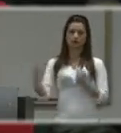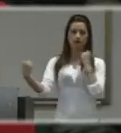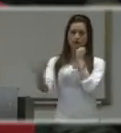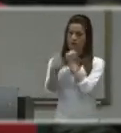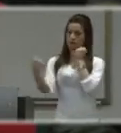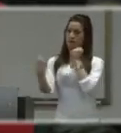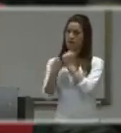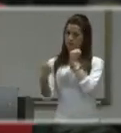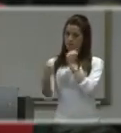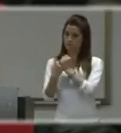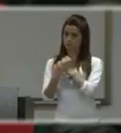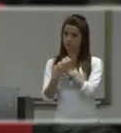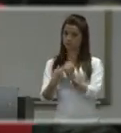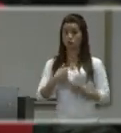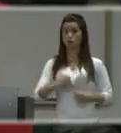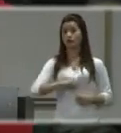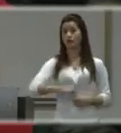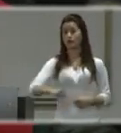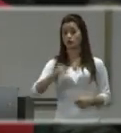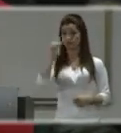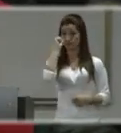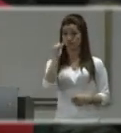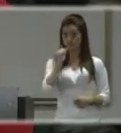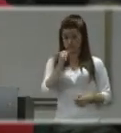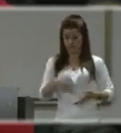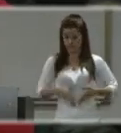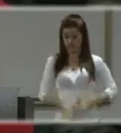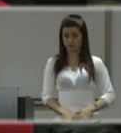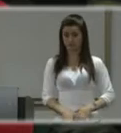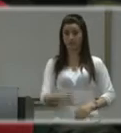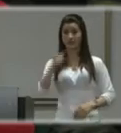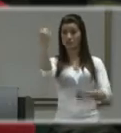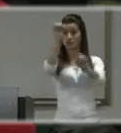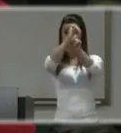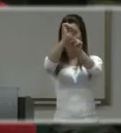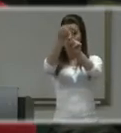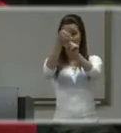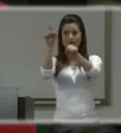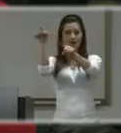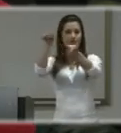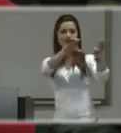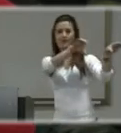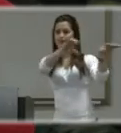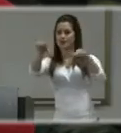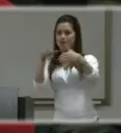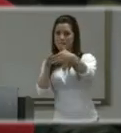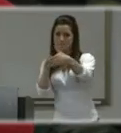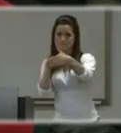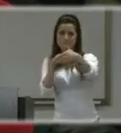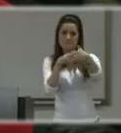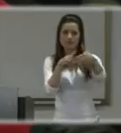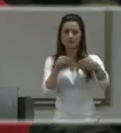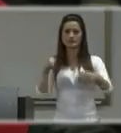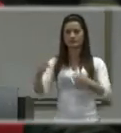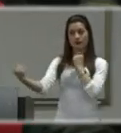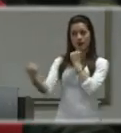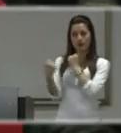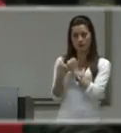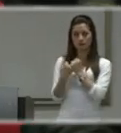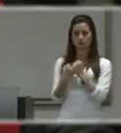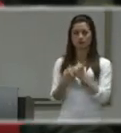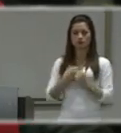poder ejercer su derecho a la maternidad en una sociedad con muchas barreras actitudinales, porque es muy probable que el